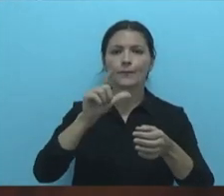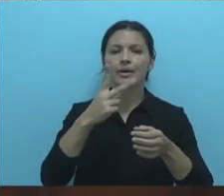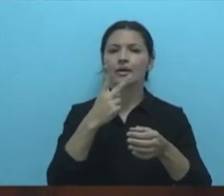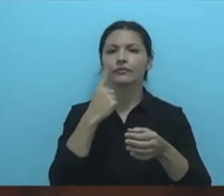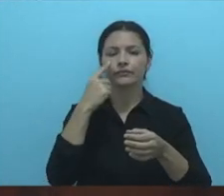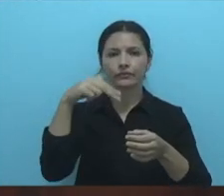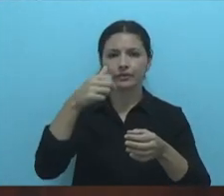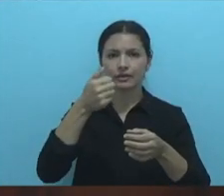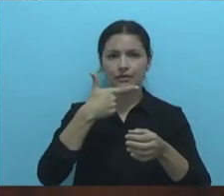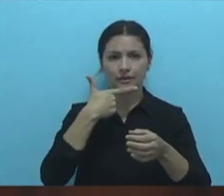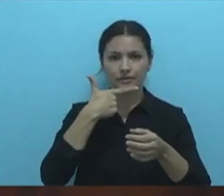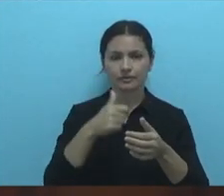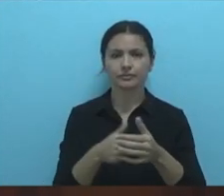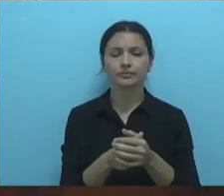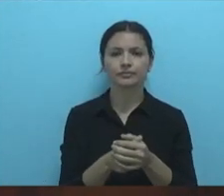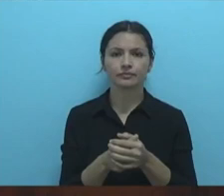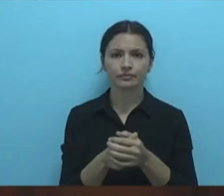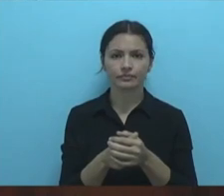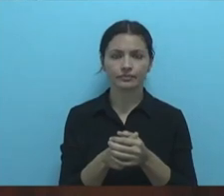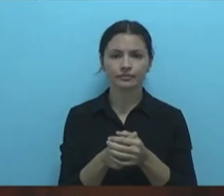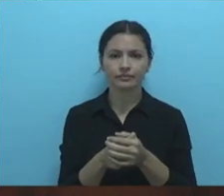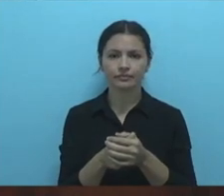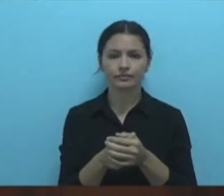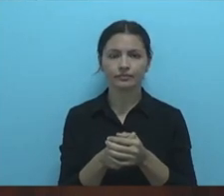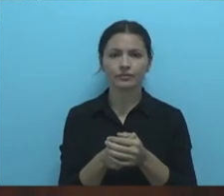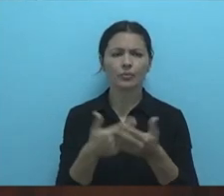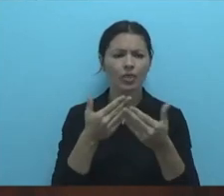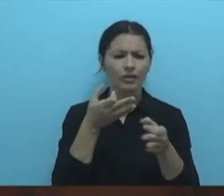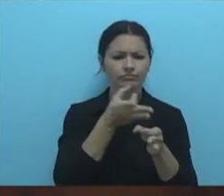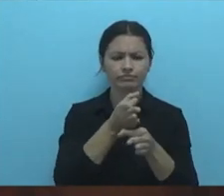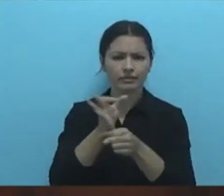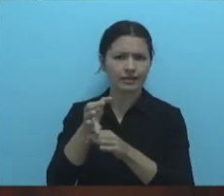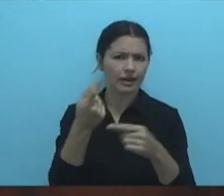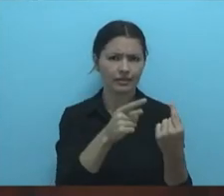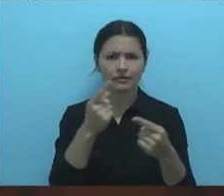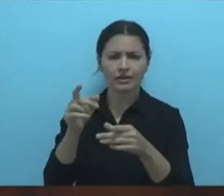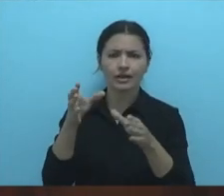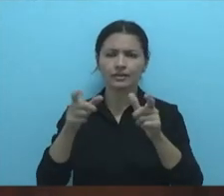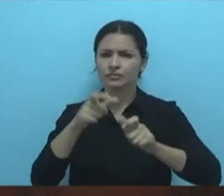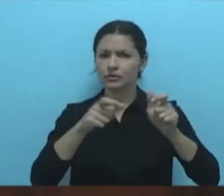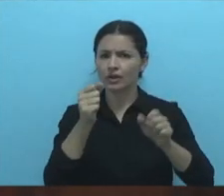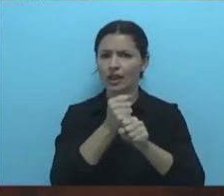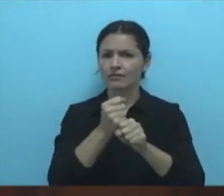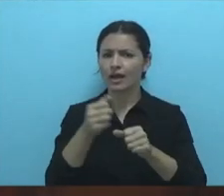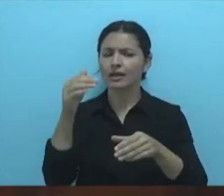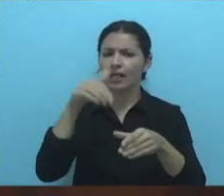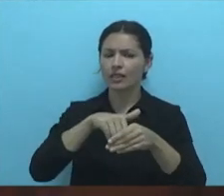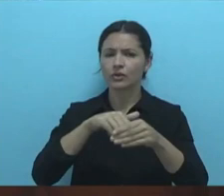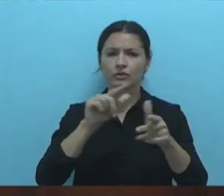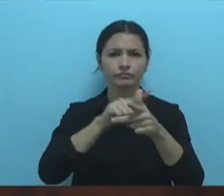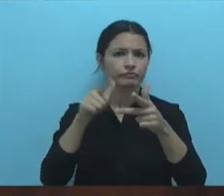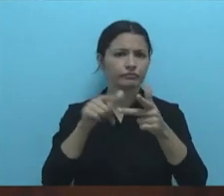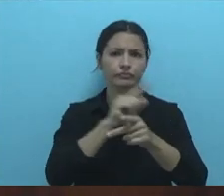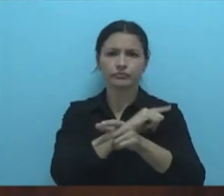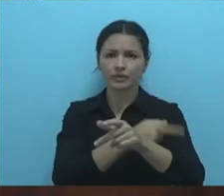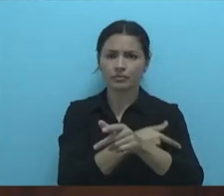para todas las personas que se desempeñan en la función pública en todos los niveles y jerarquías de los poderes ejecutivos legislativo y judicial